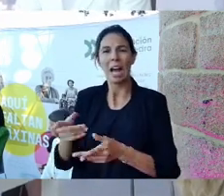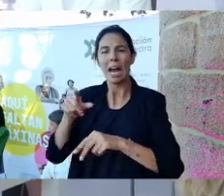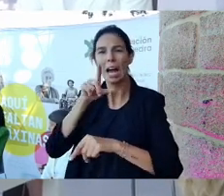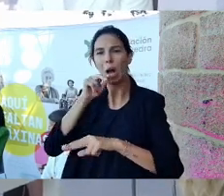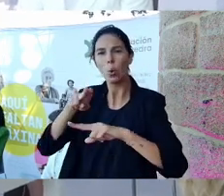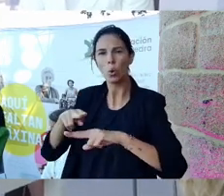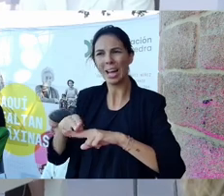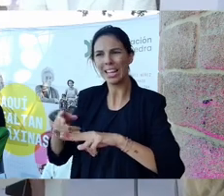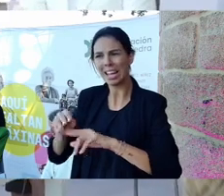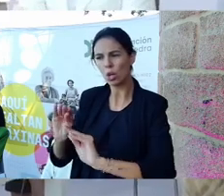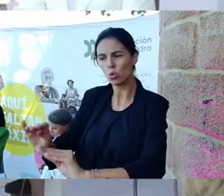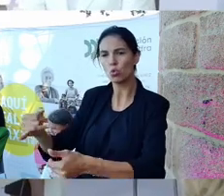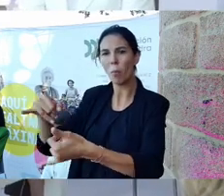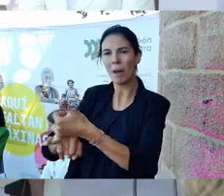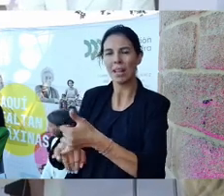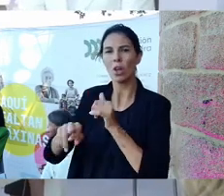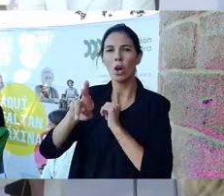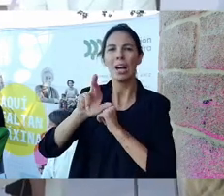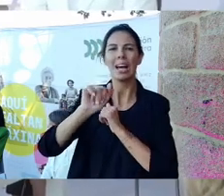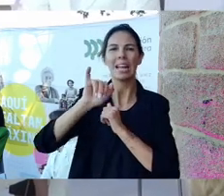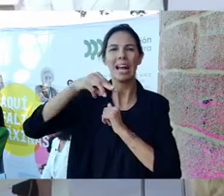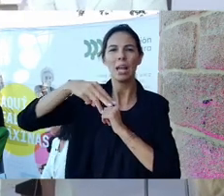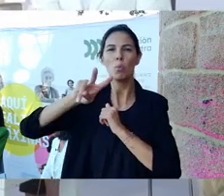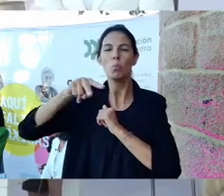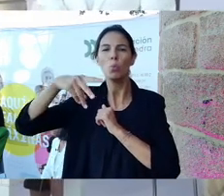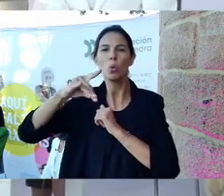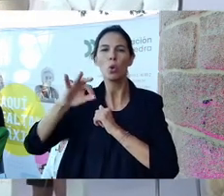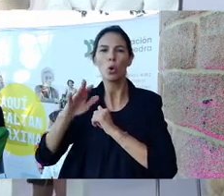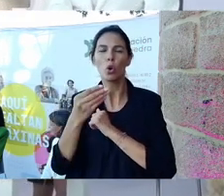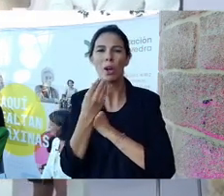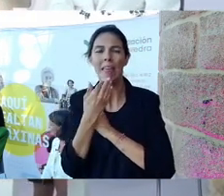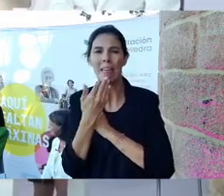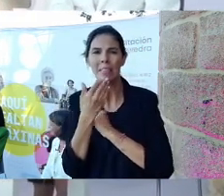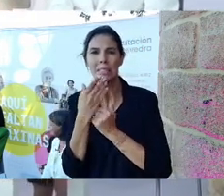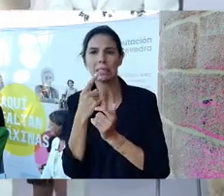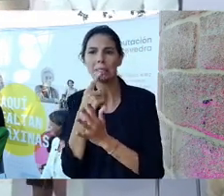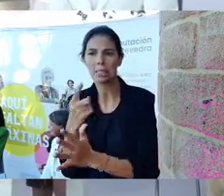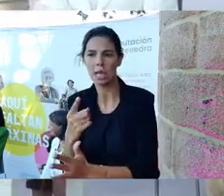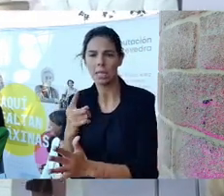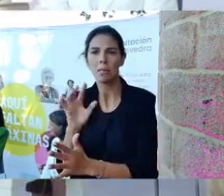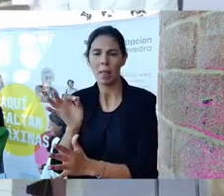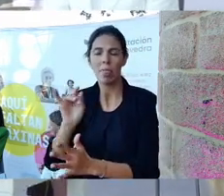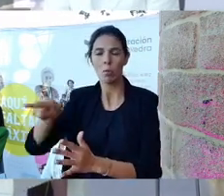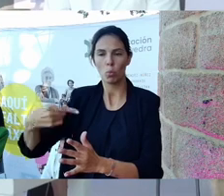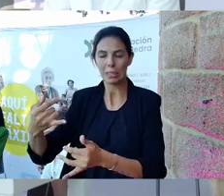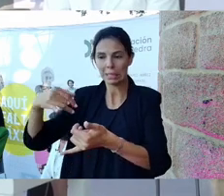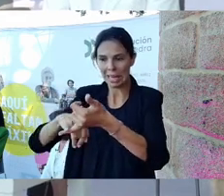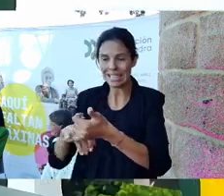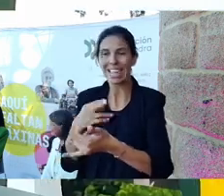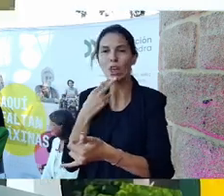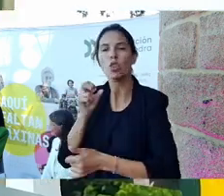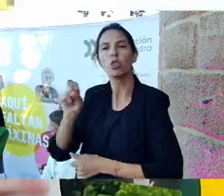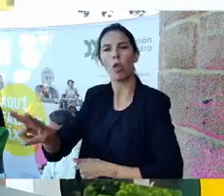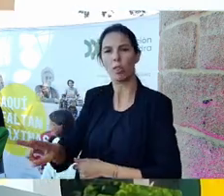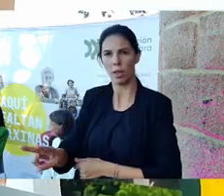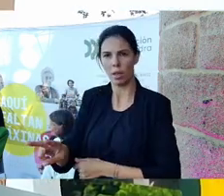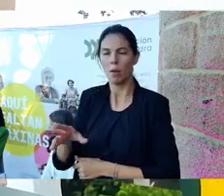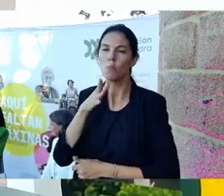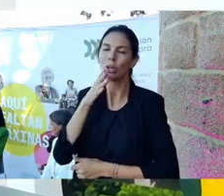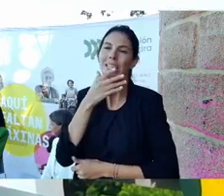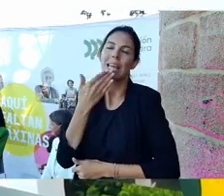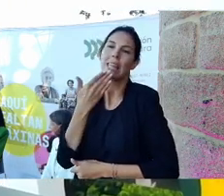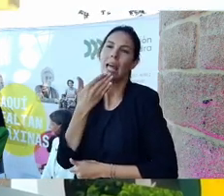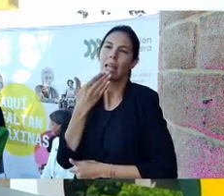Urraca ao seu marido, Raimundo de Borgoña, cando só tiña 6, o matrimonio sí que se consuma aos 12,